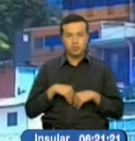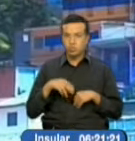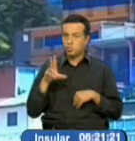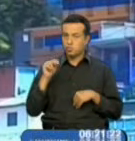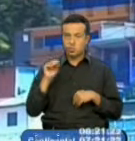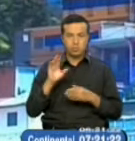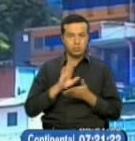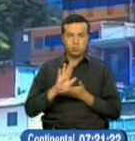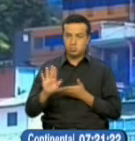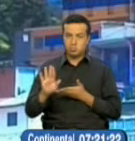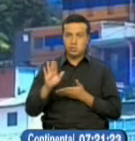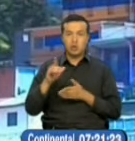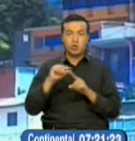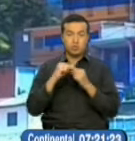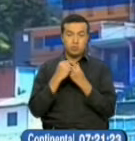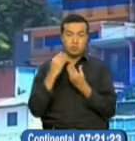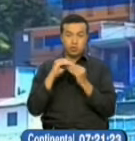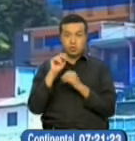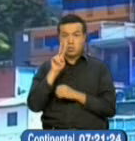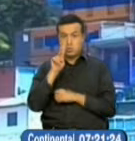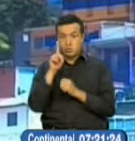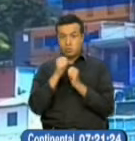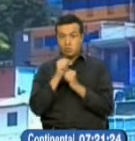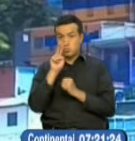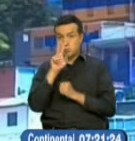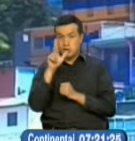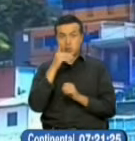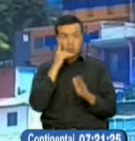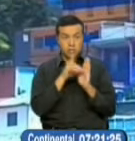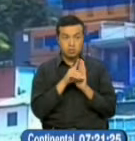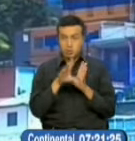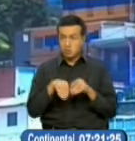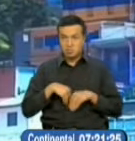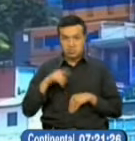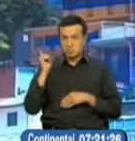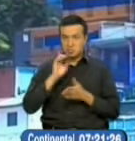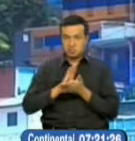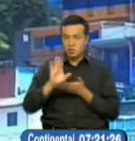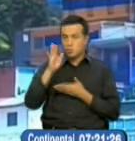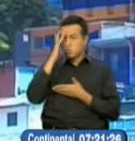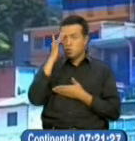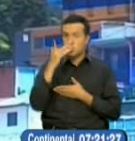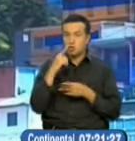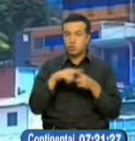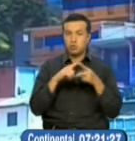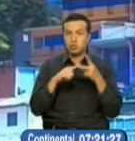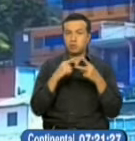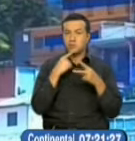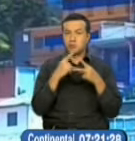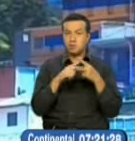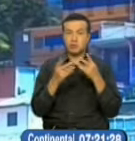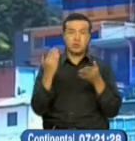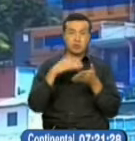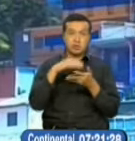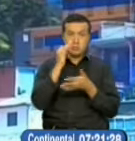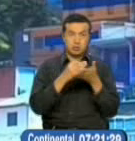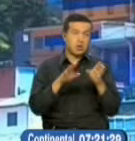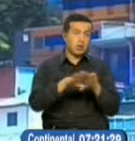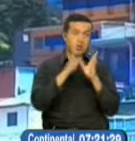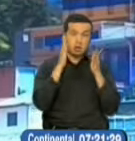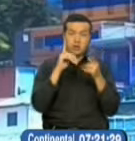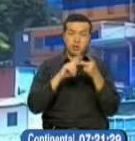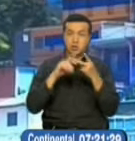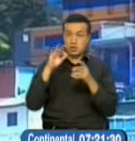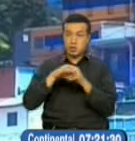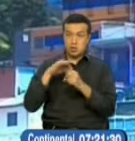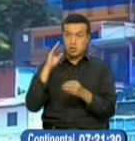inadmisión del recurso de apelación presentado, porque dice que las dos peticiones, el recurso de apelación para el recuento como la nulidad de las